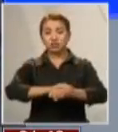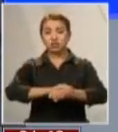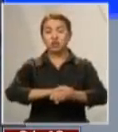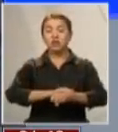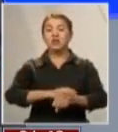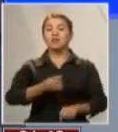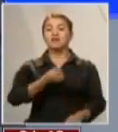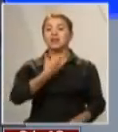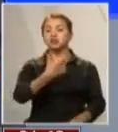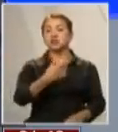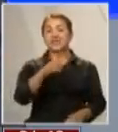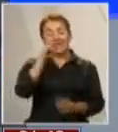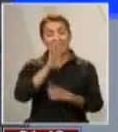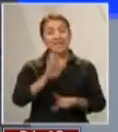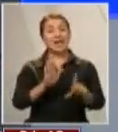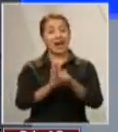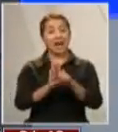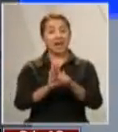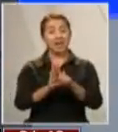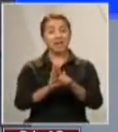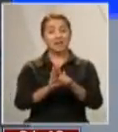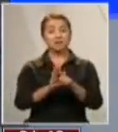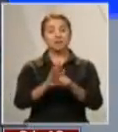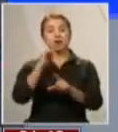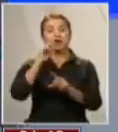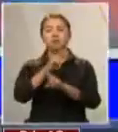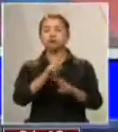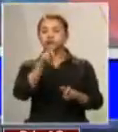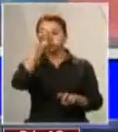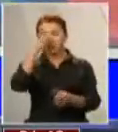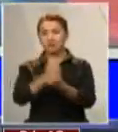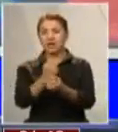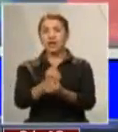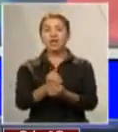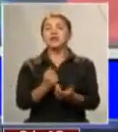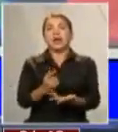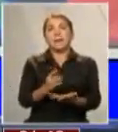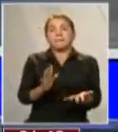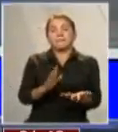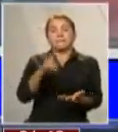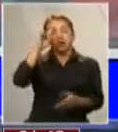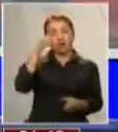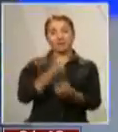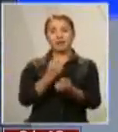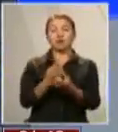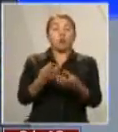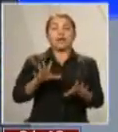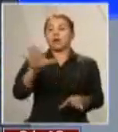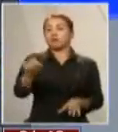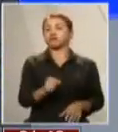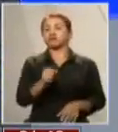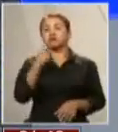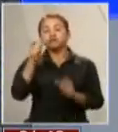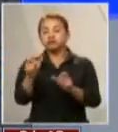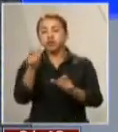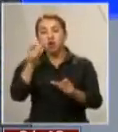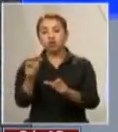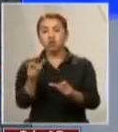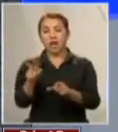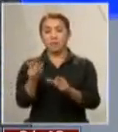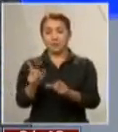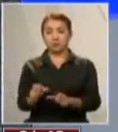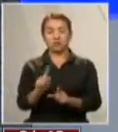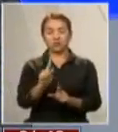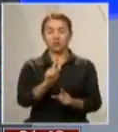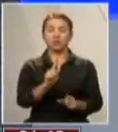declaradas detenciones muchas veces ilegales y son sumariados los carabineros. ¿Pero va a ser al ojo o va a ser...? Carabineros, mire, carabineros tiene que... Lo